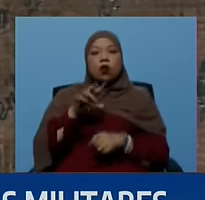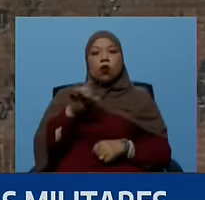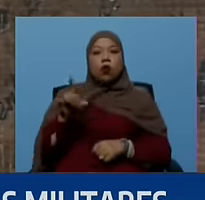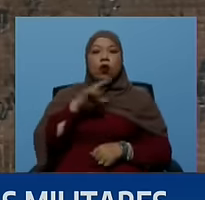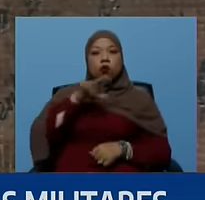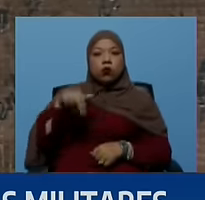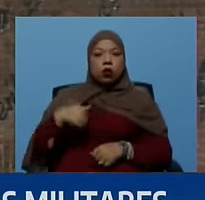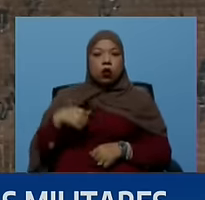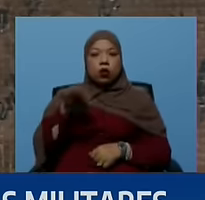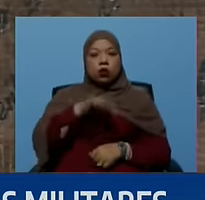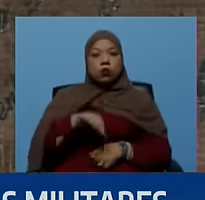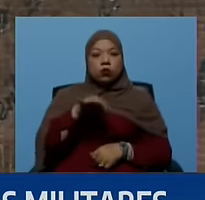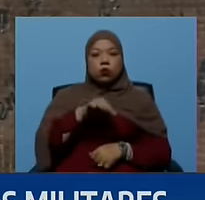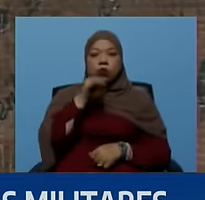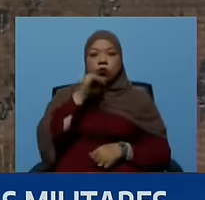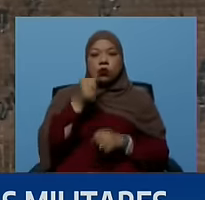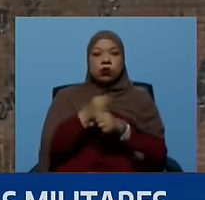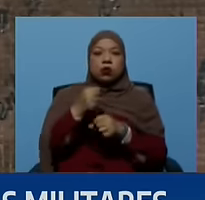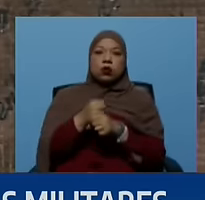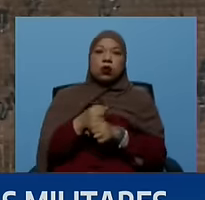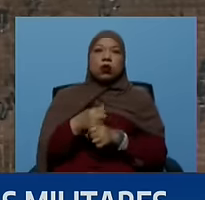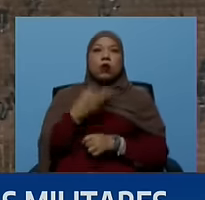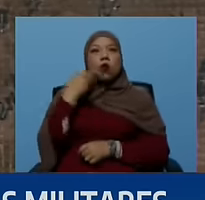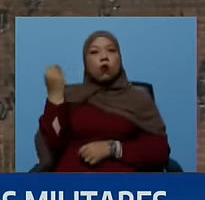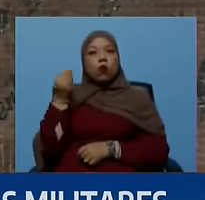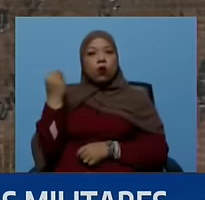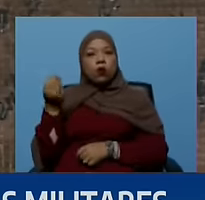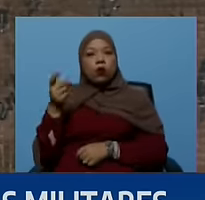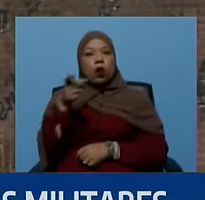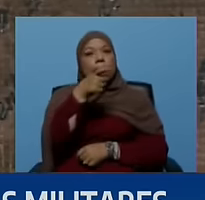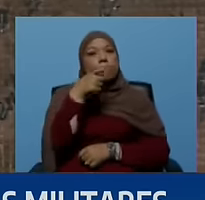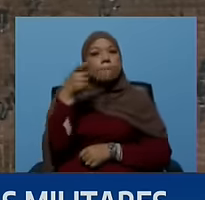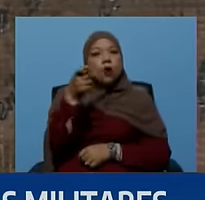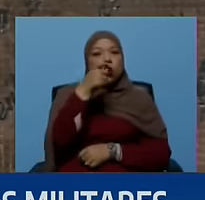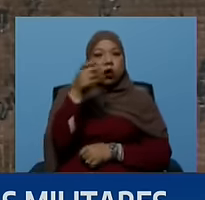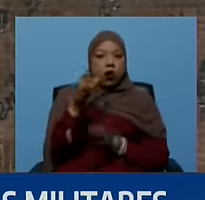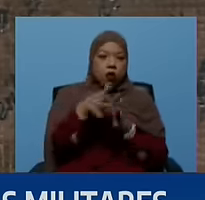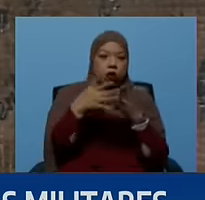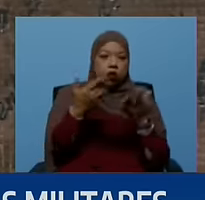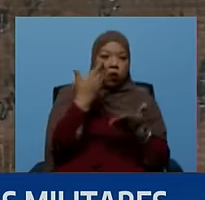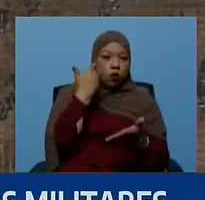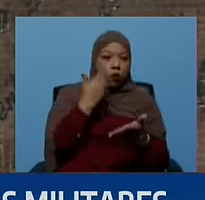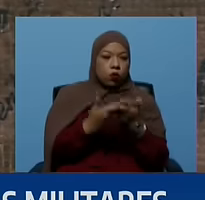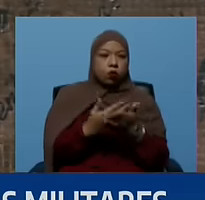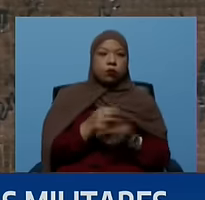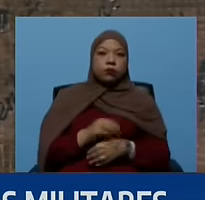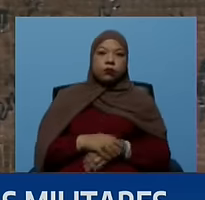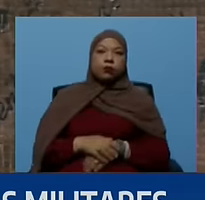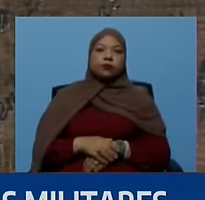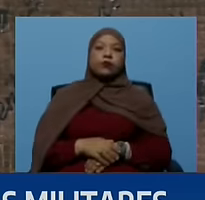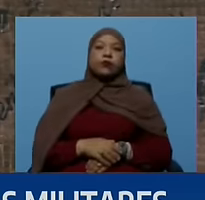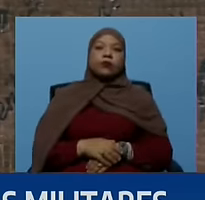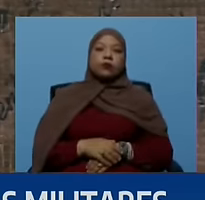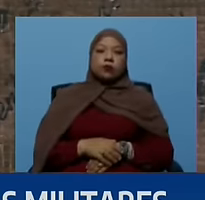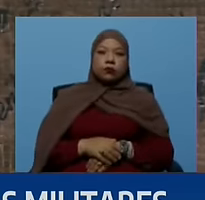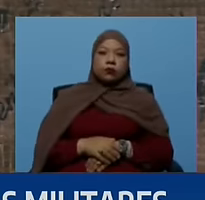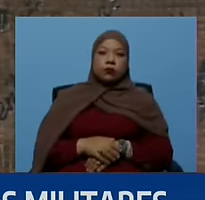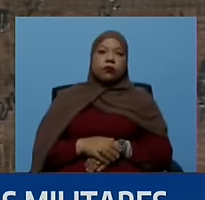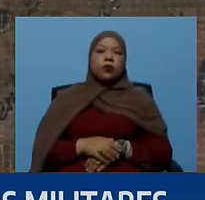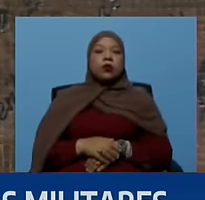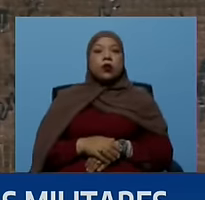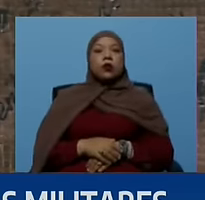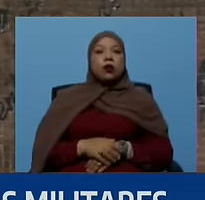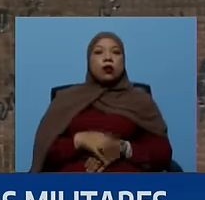socialismo indoamericano Aquí está muchachos si quieren buscar la raíz más inmediata